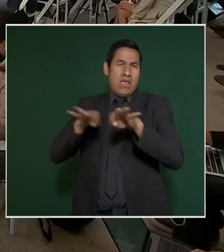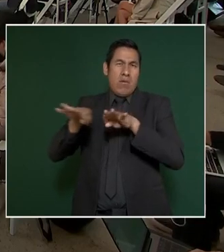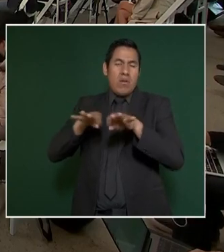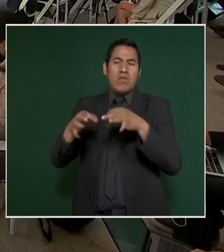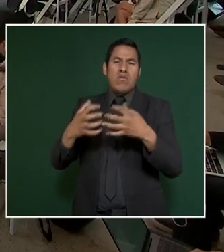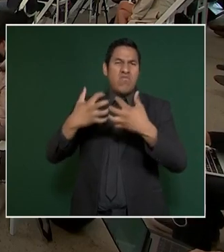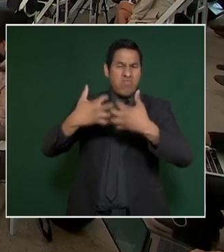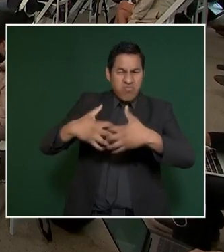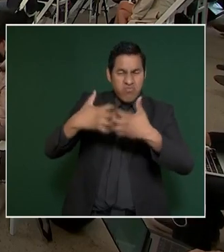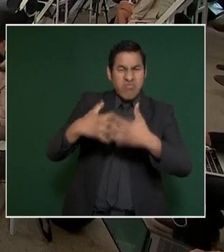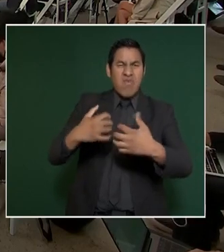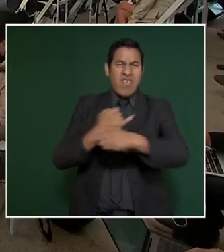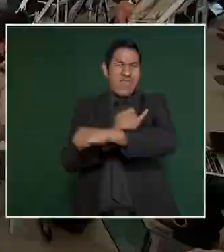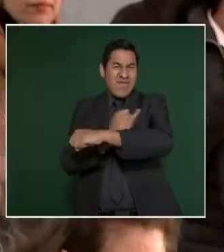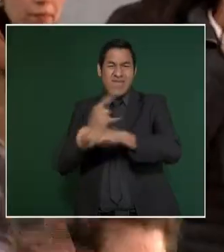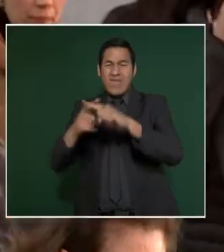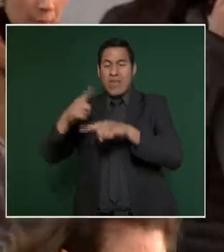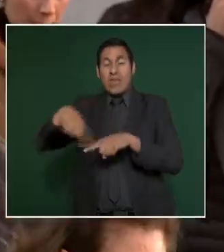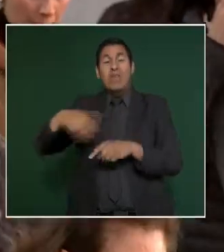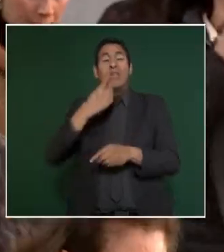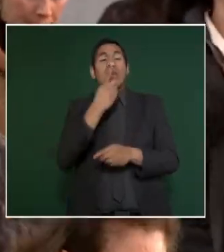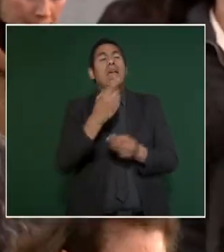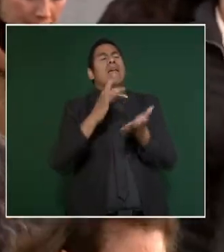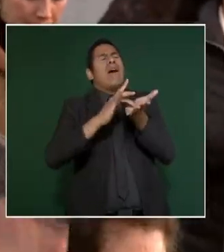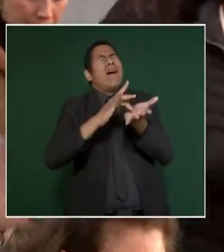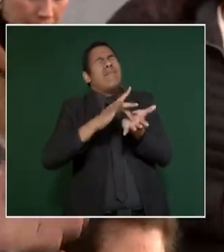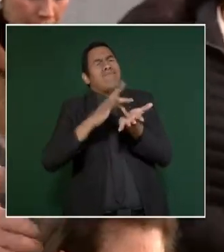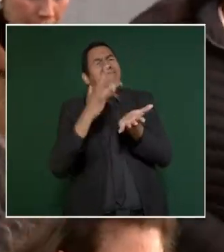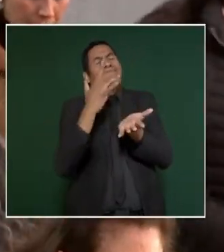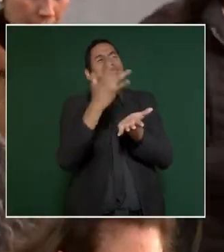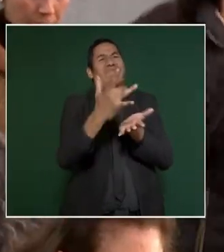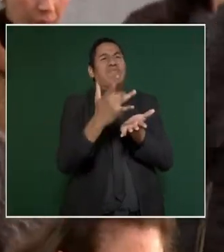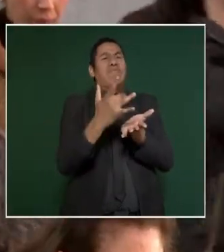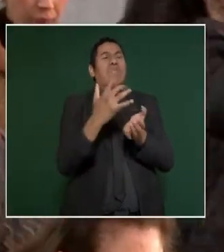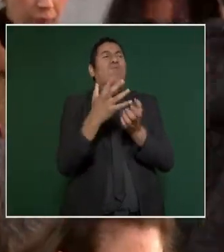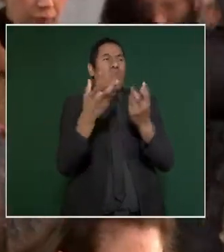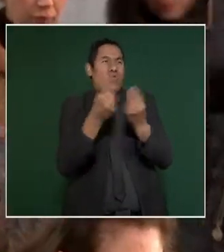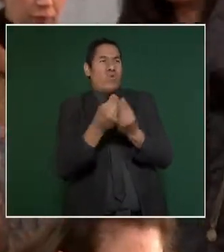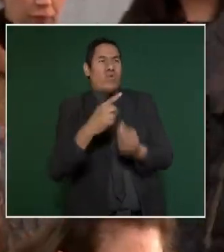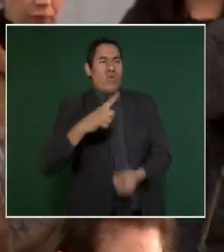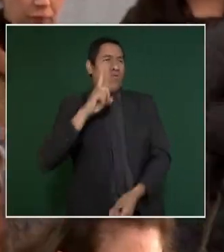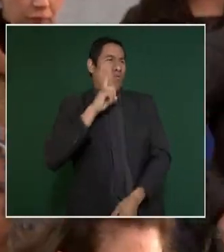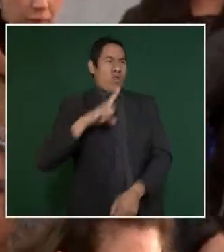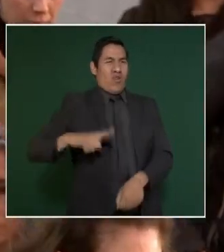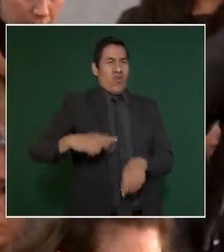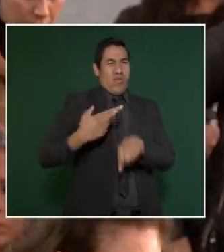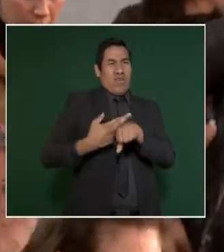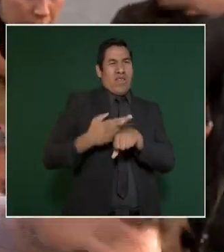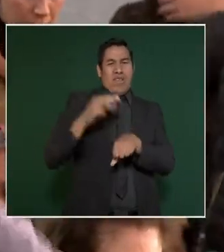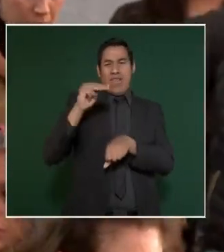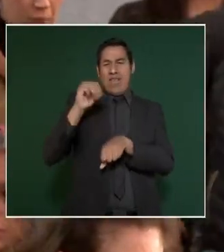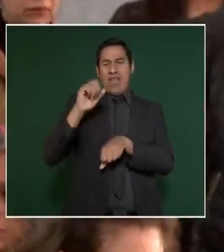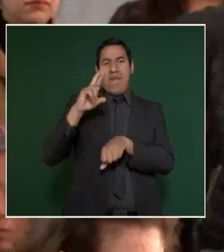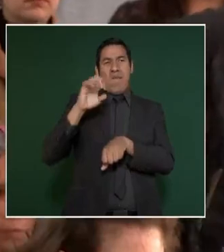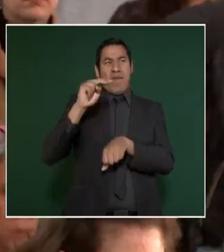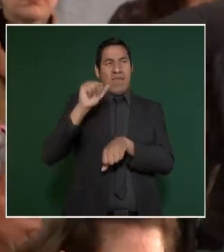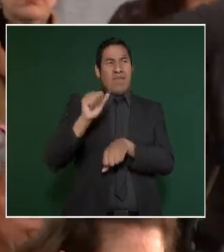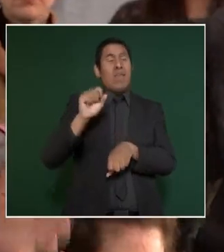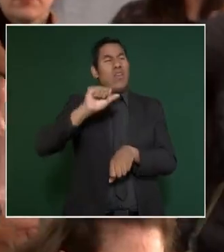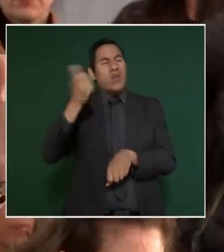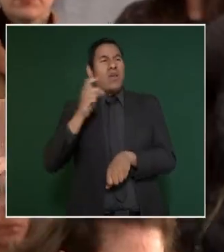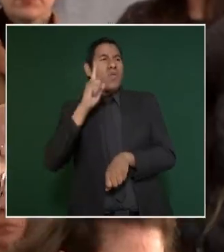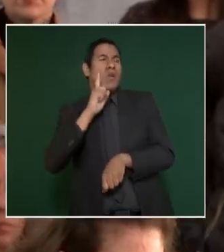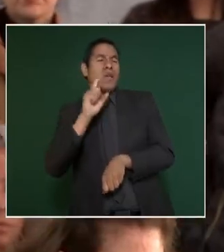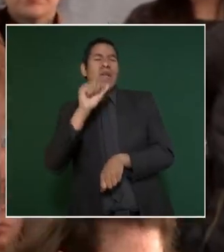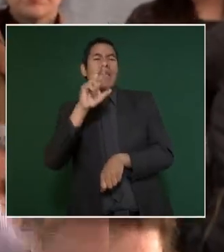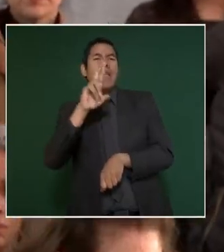maquiladoras le agradecen infinitamente que usted en coración con la gobernadora Pilar a racel figueredo eh se